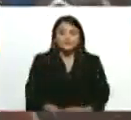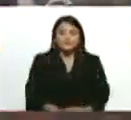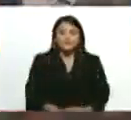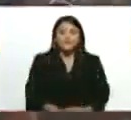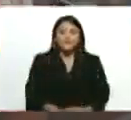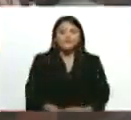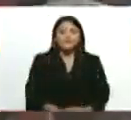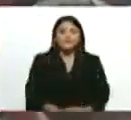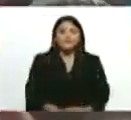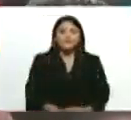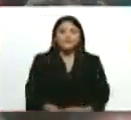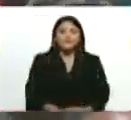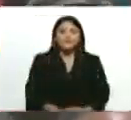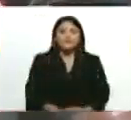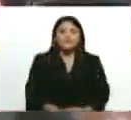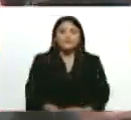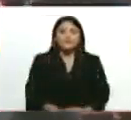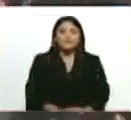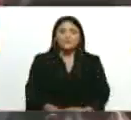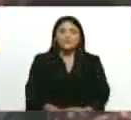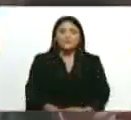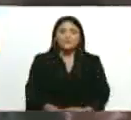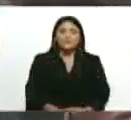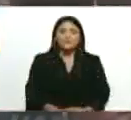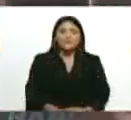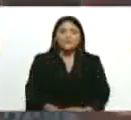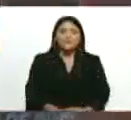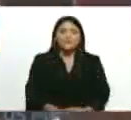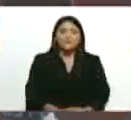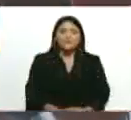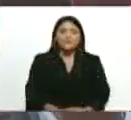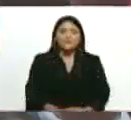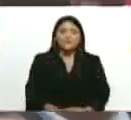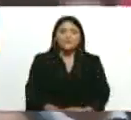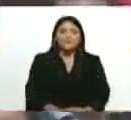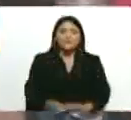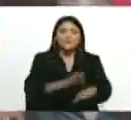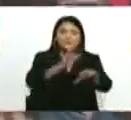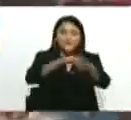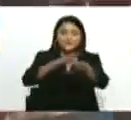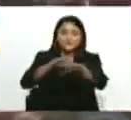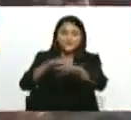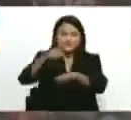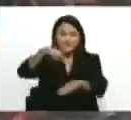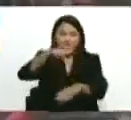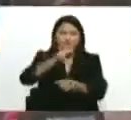Yo le decía, compañeras, compañeros, que uno, ustedes en su trabajo,